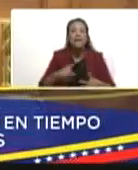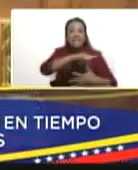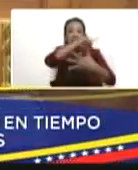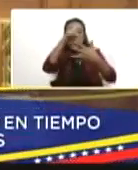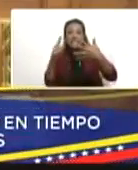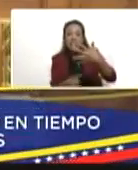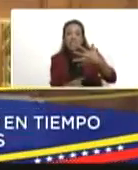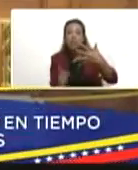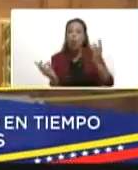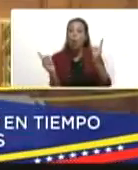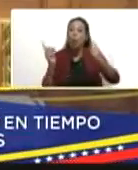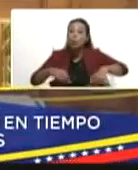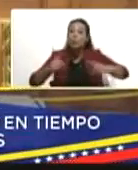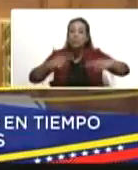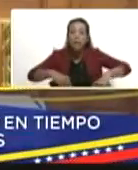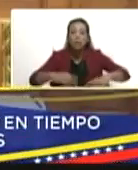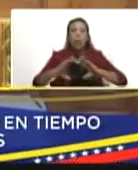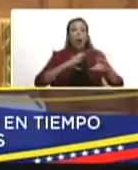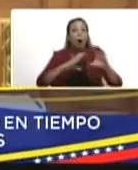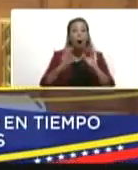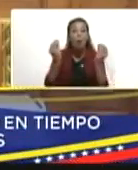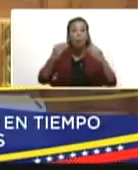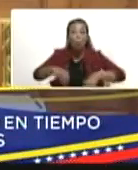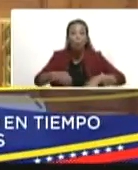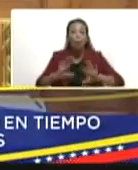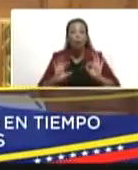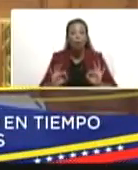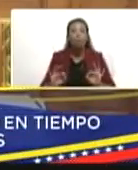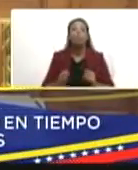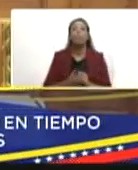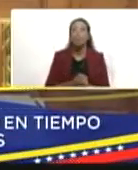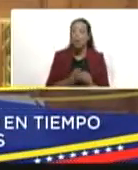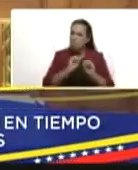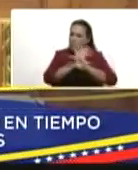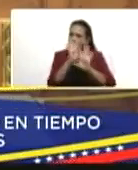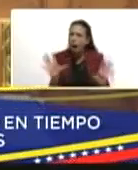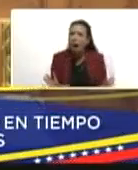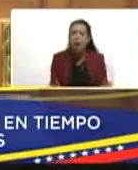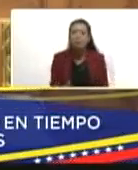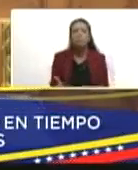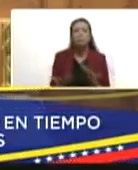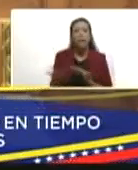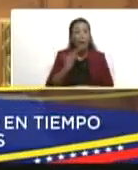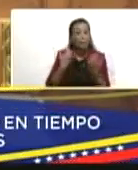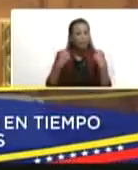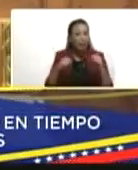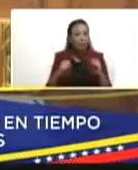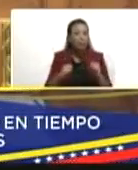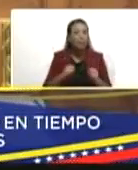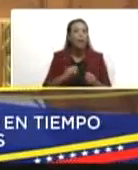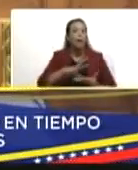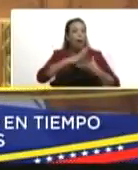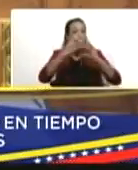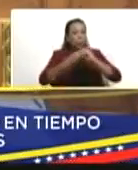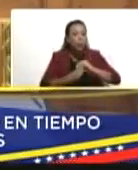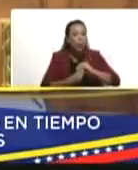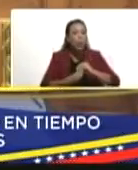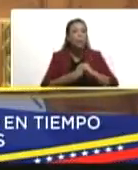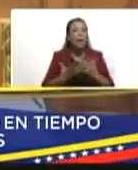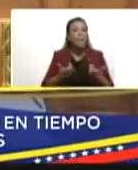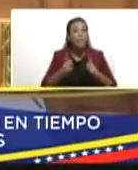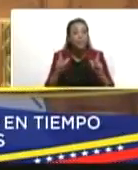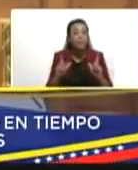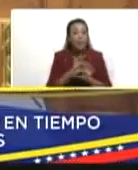consensos dialécticos dinámicos plurales y prácticos que nos